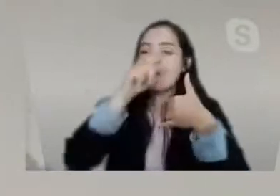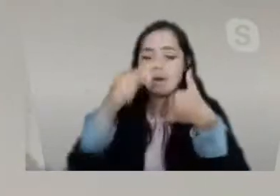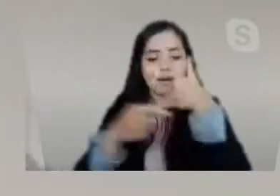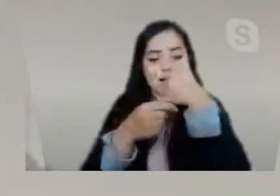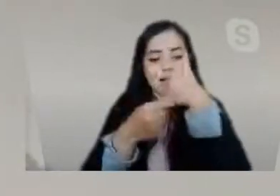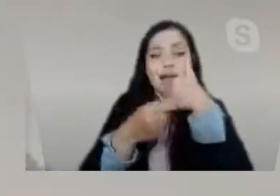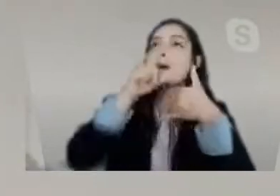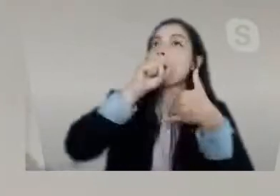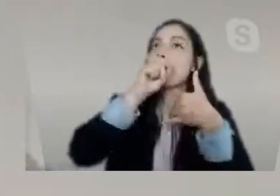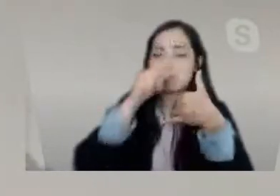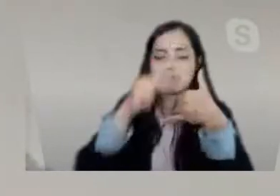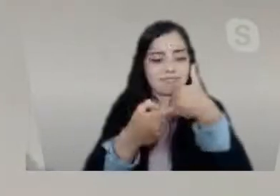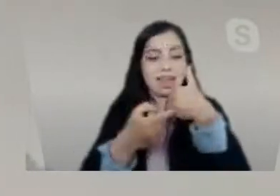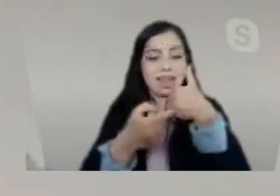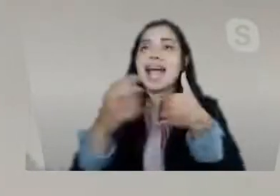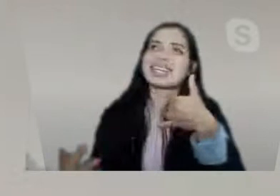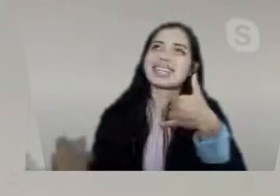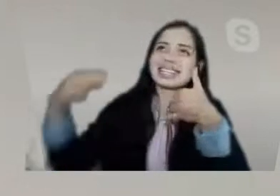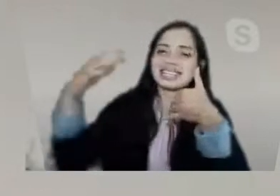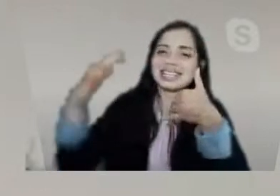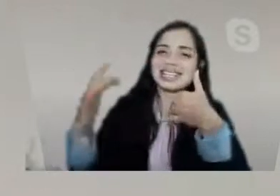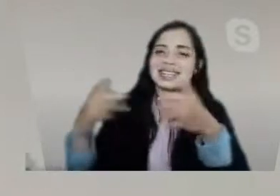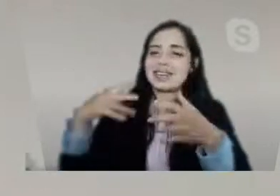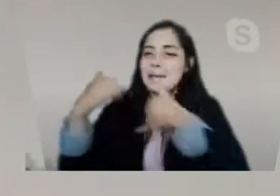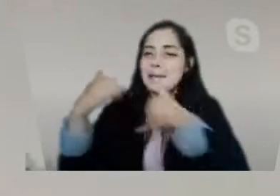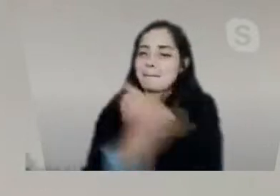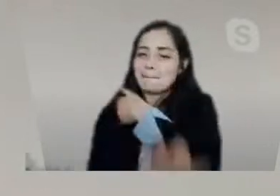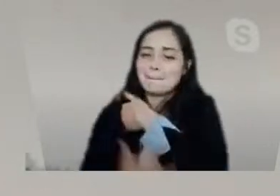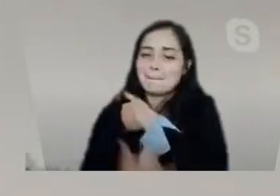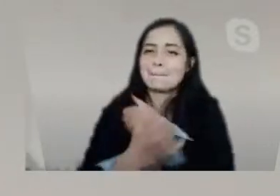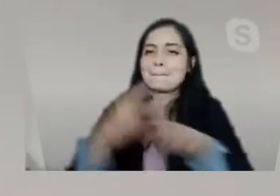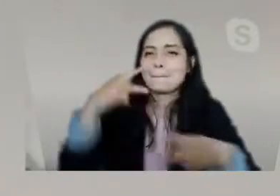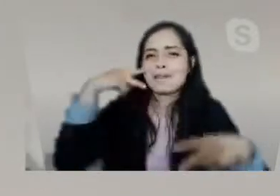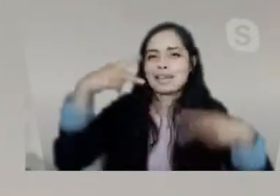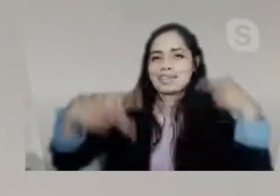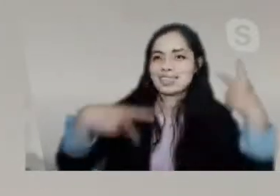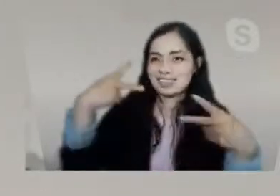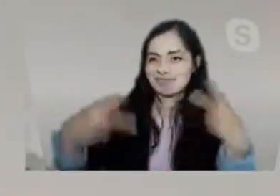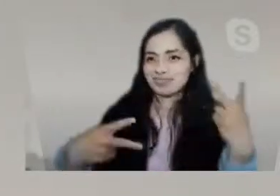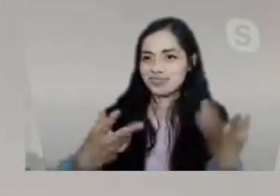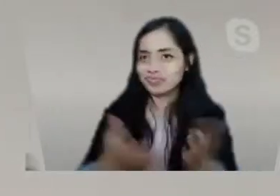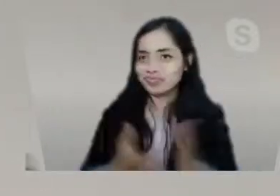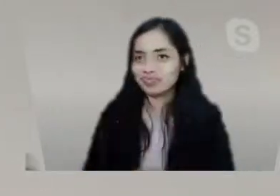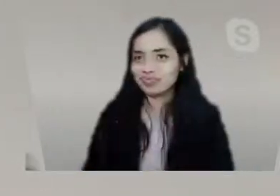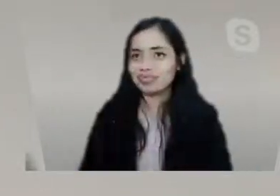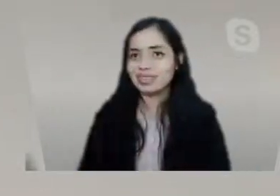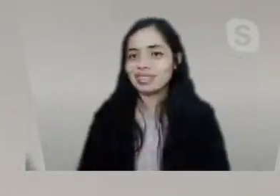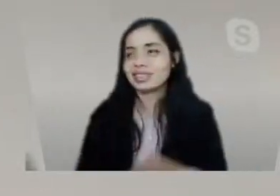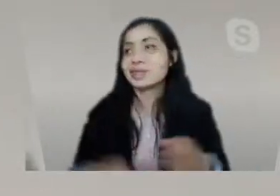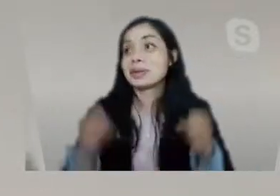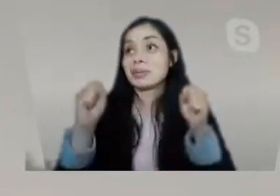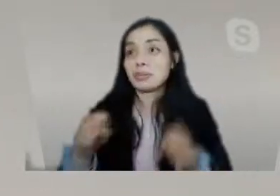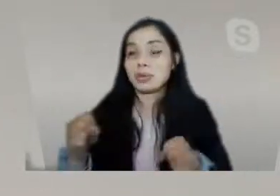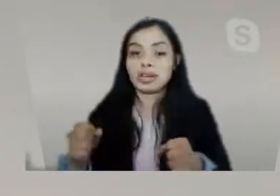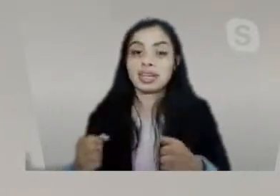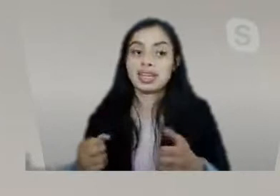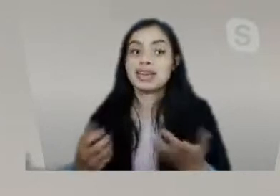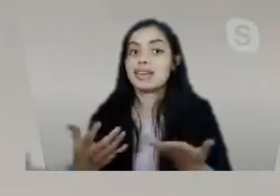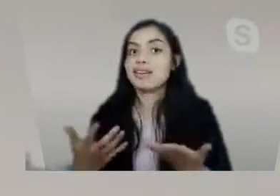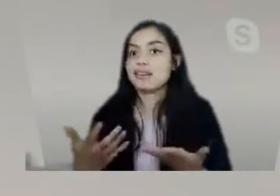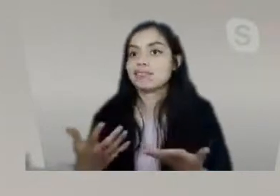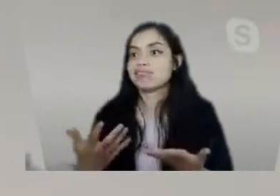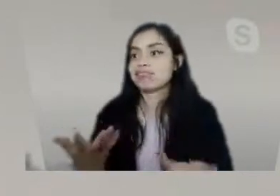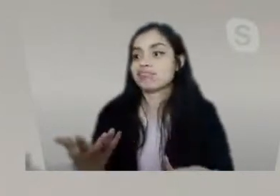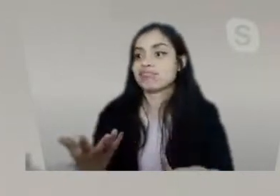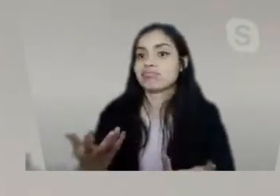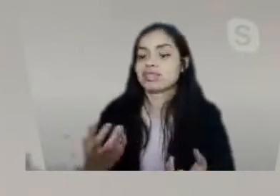servicio turístico puede ofrecer unos servicios con esos estándares internacionales, porque hay que entender que esto no